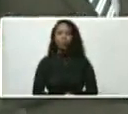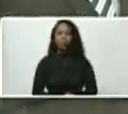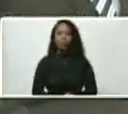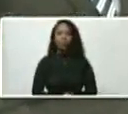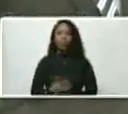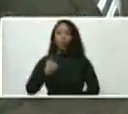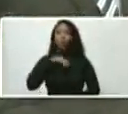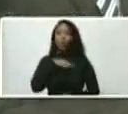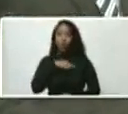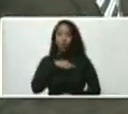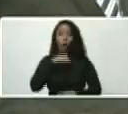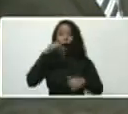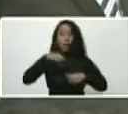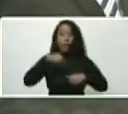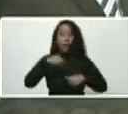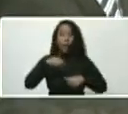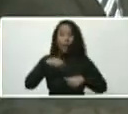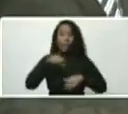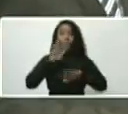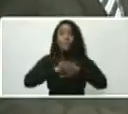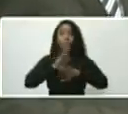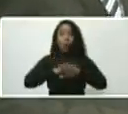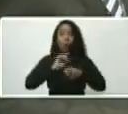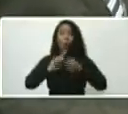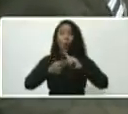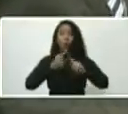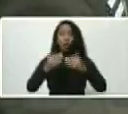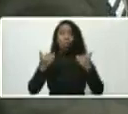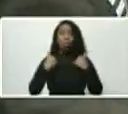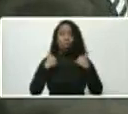Hemos pasado cosas difíciles,